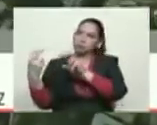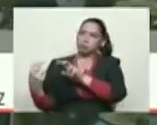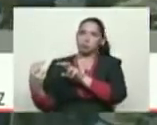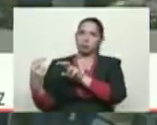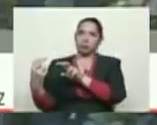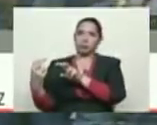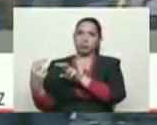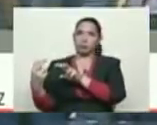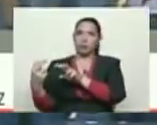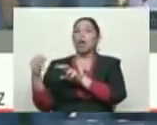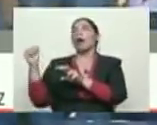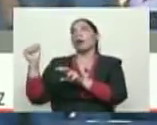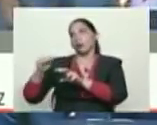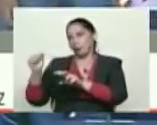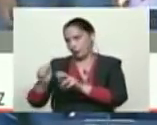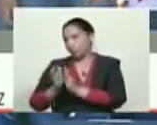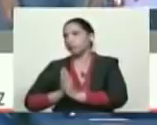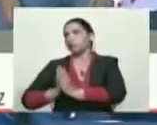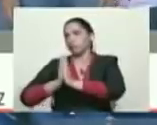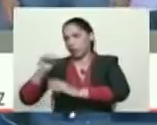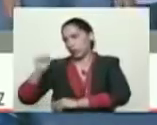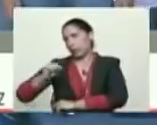yes sir, yes sir, yes sir,